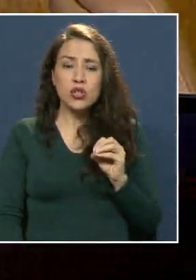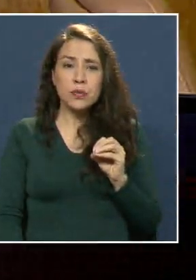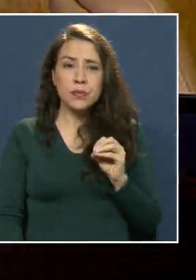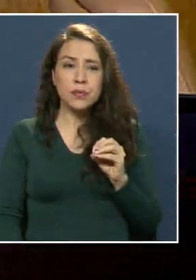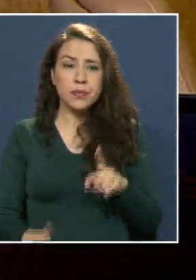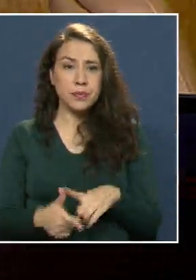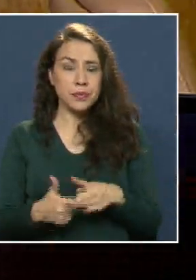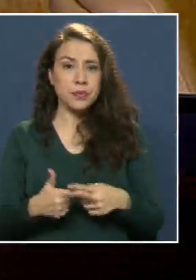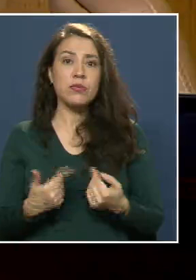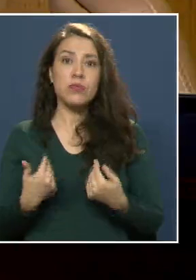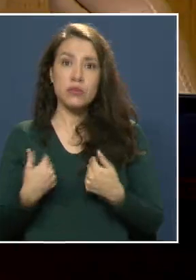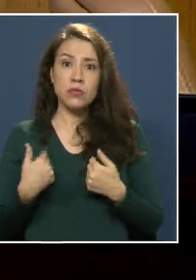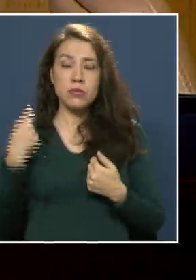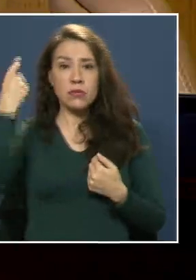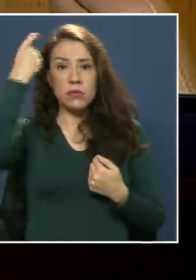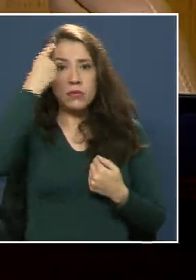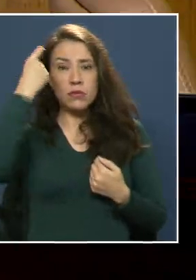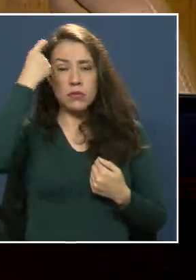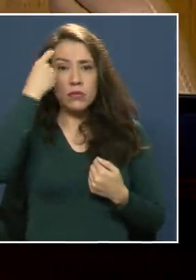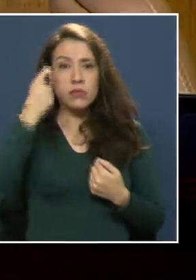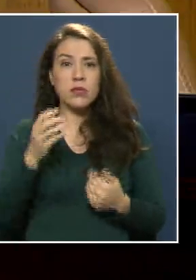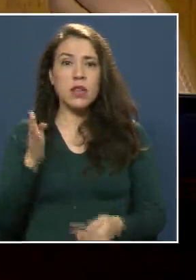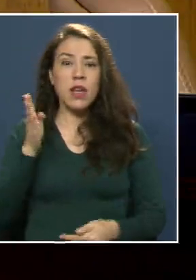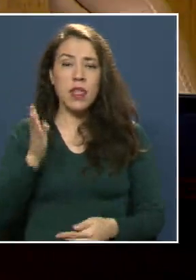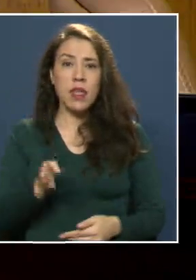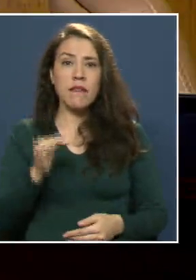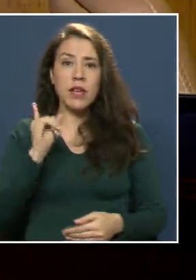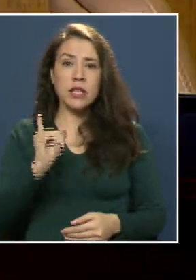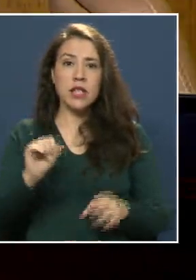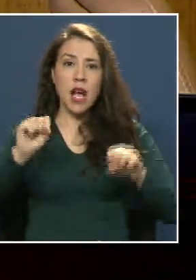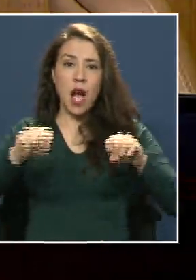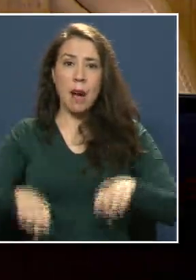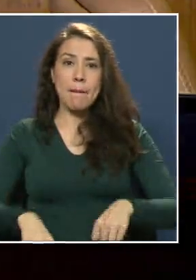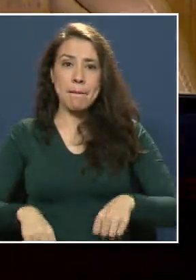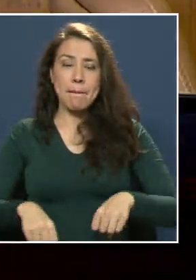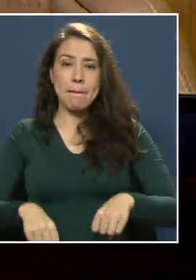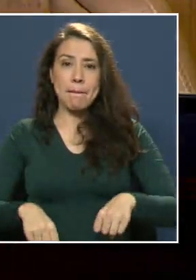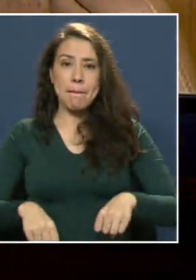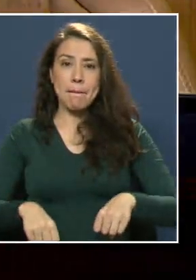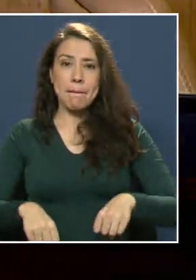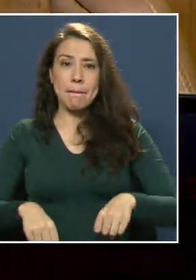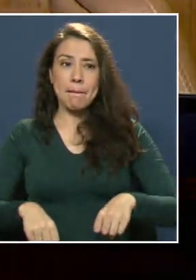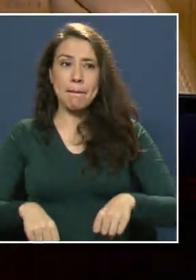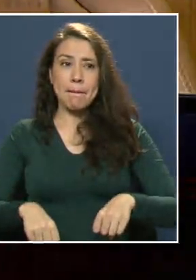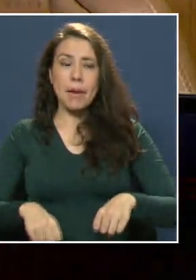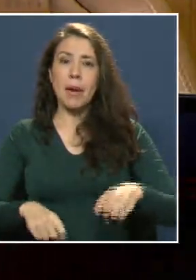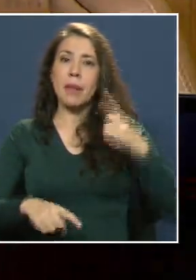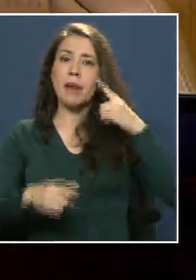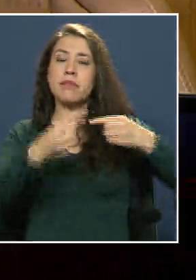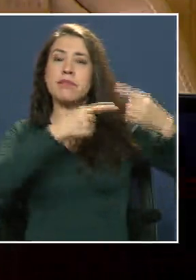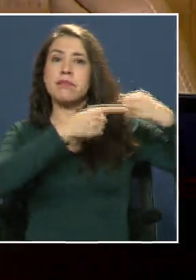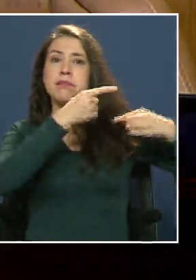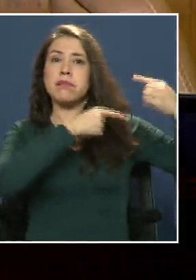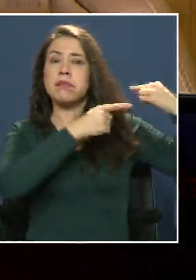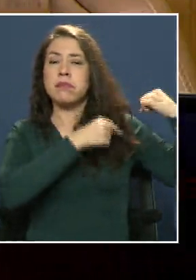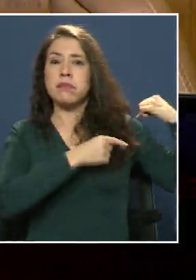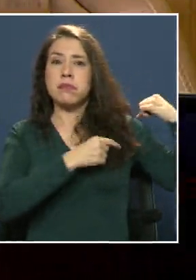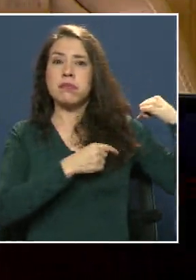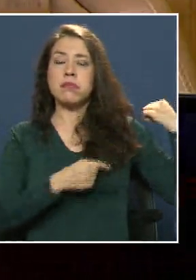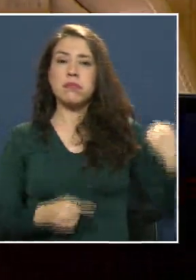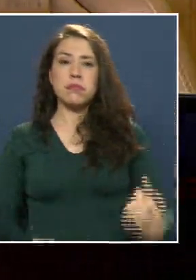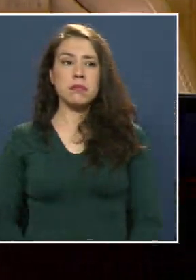tanto yo creo que hay que aprobarlo con esa retroactividad, que no es